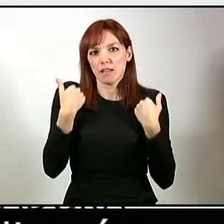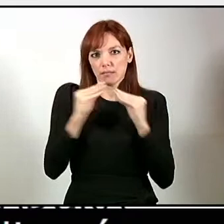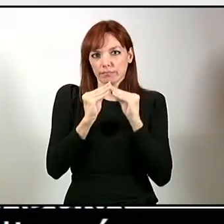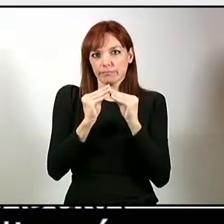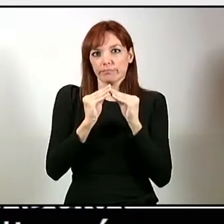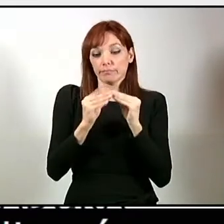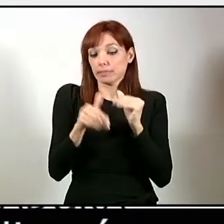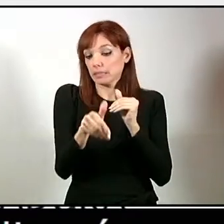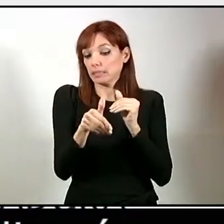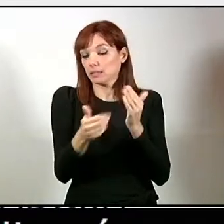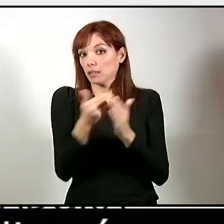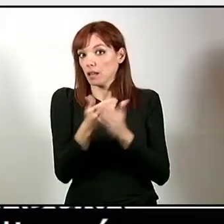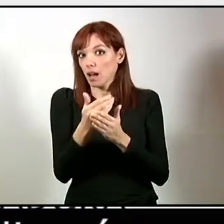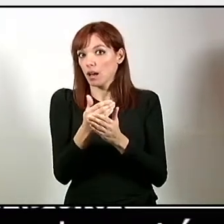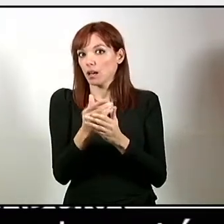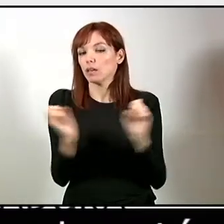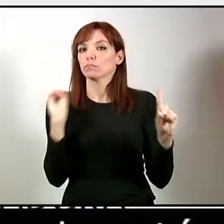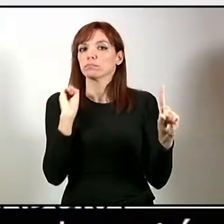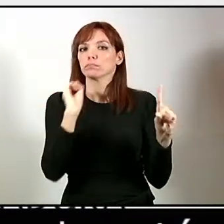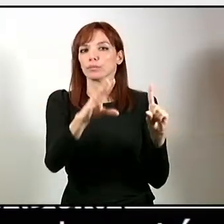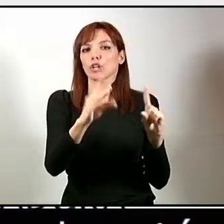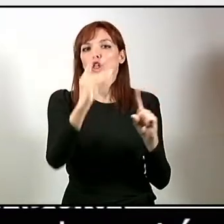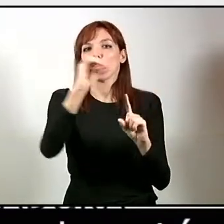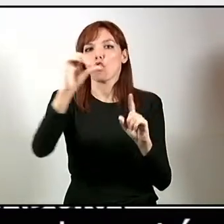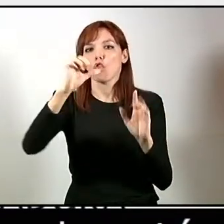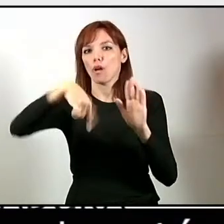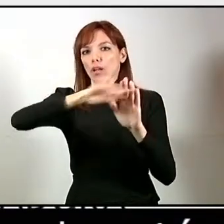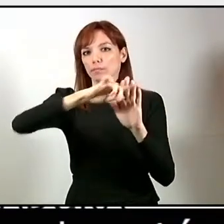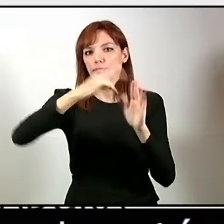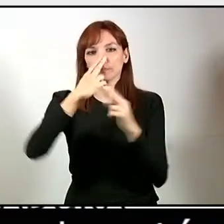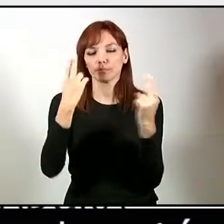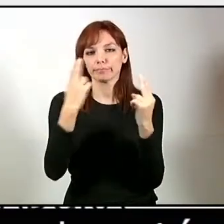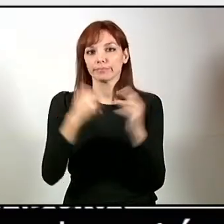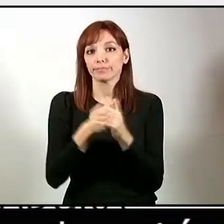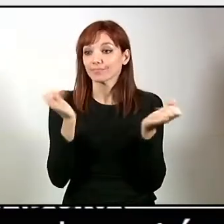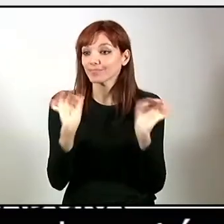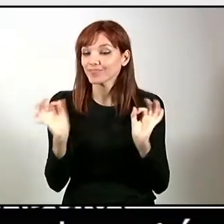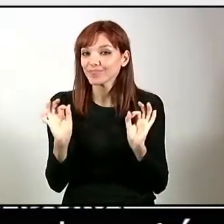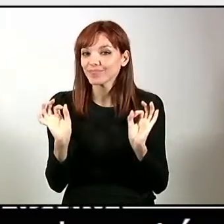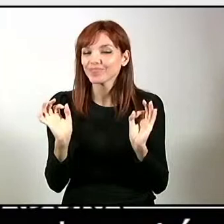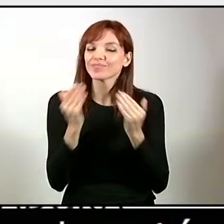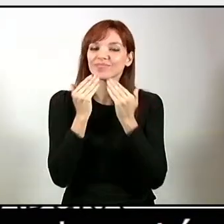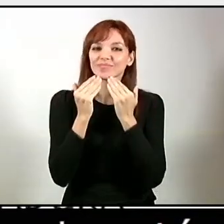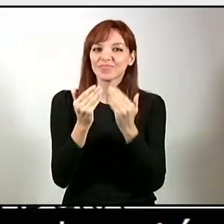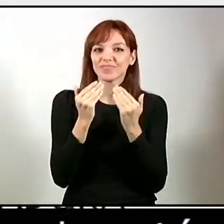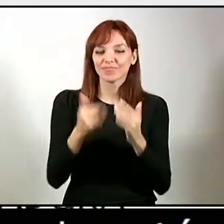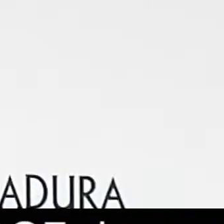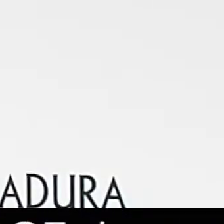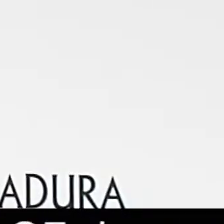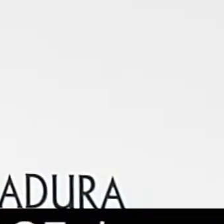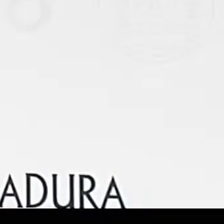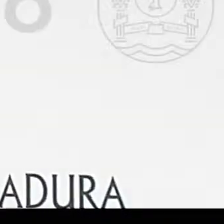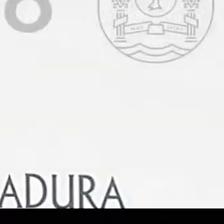próximos días el archivo se publicará en el Diario Oficial de Extremadura. Nada más. Muchas gracias.